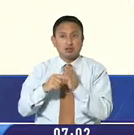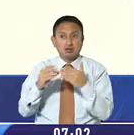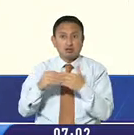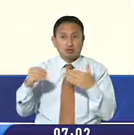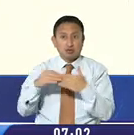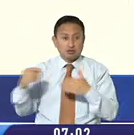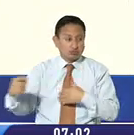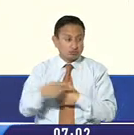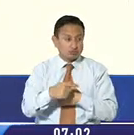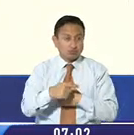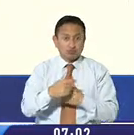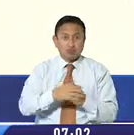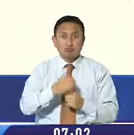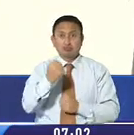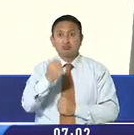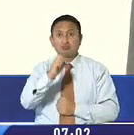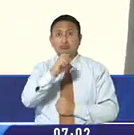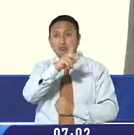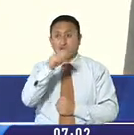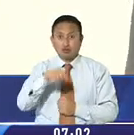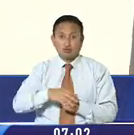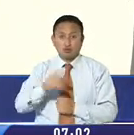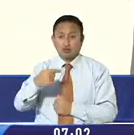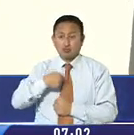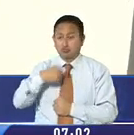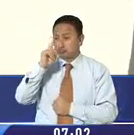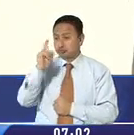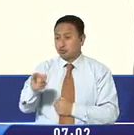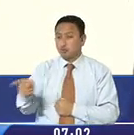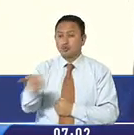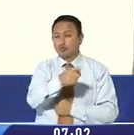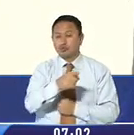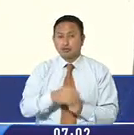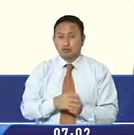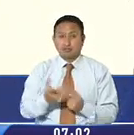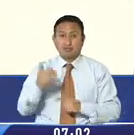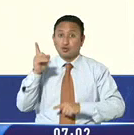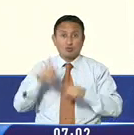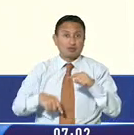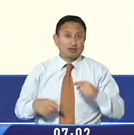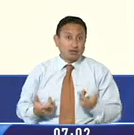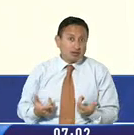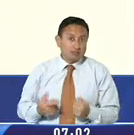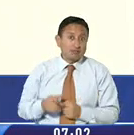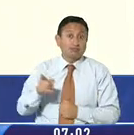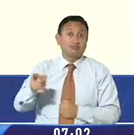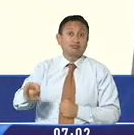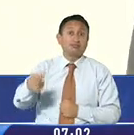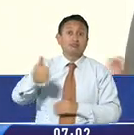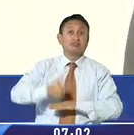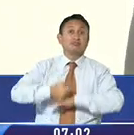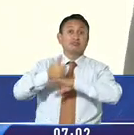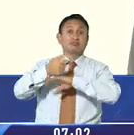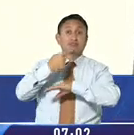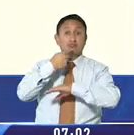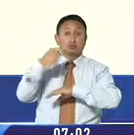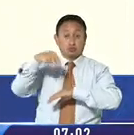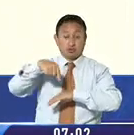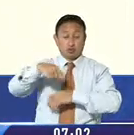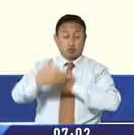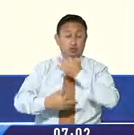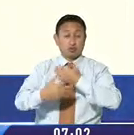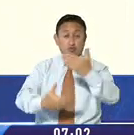de contratación pública. Lo hizo directamente, como que fuera plata de ella, y eso no puede ser. La señora superintendenta ha dicho en este juicio político,